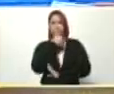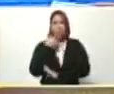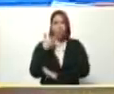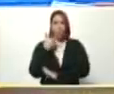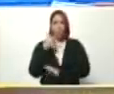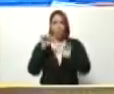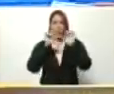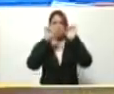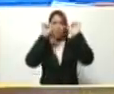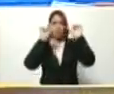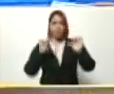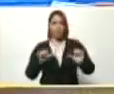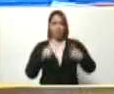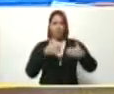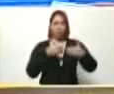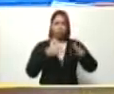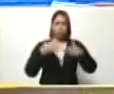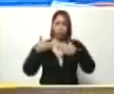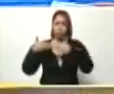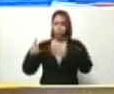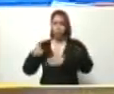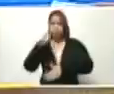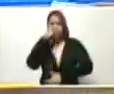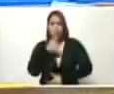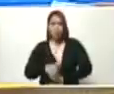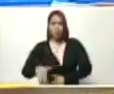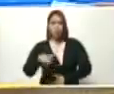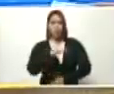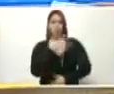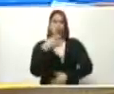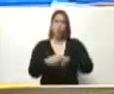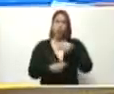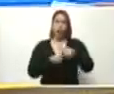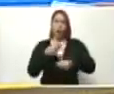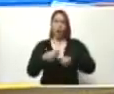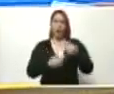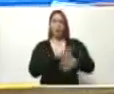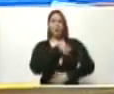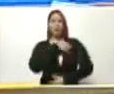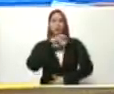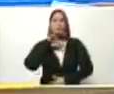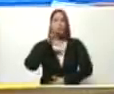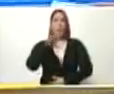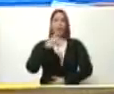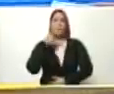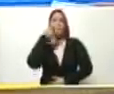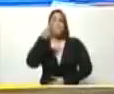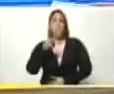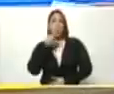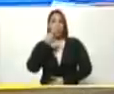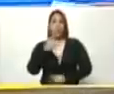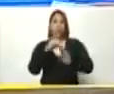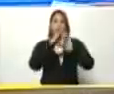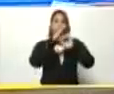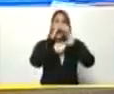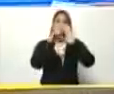el sistema de garantías para que el pueblo ejerza su soberanía política, su soberanía